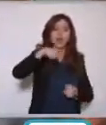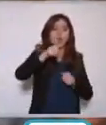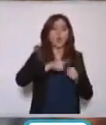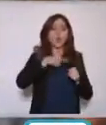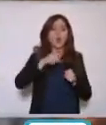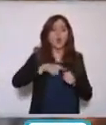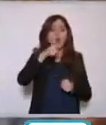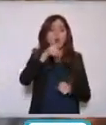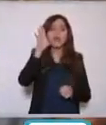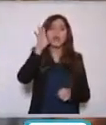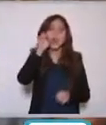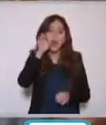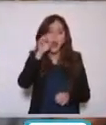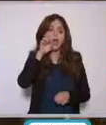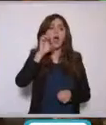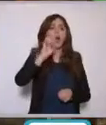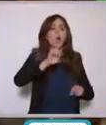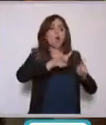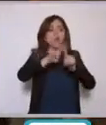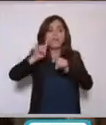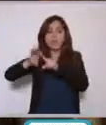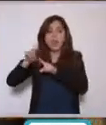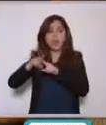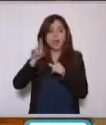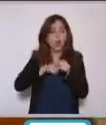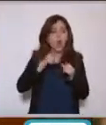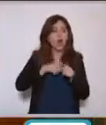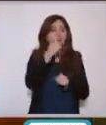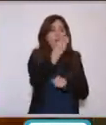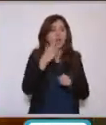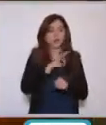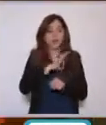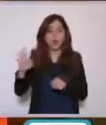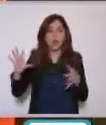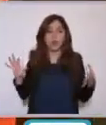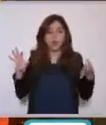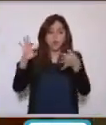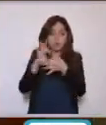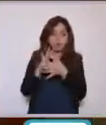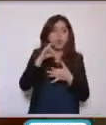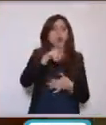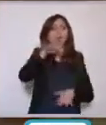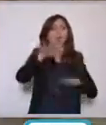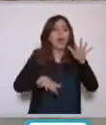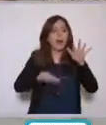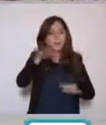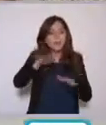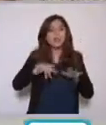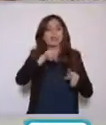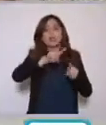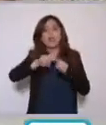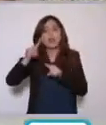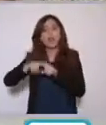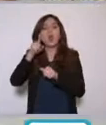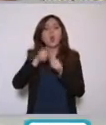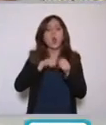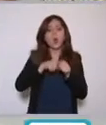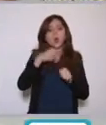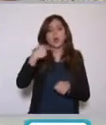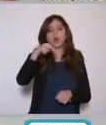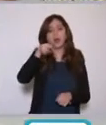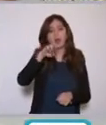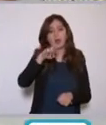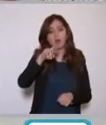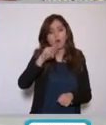naranja, entonces con cualquier color que yo tenga me va a combinar, ¿no? Porque si yo estoy a lo mejor en colores mucho más neutritos,